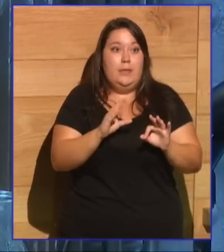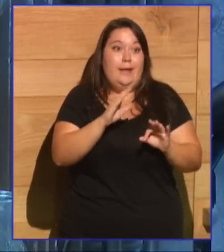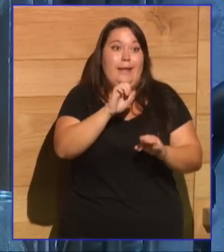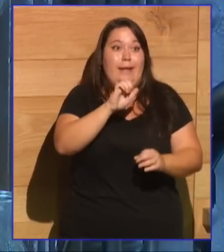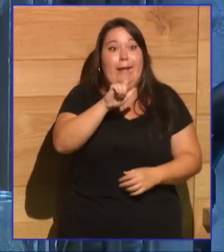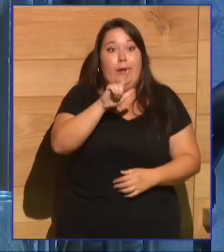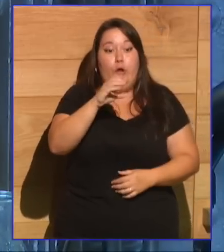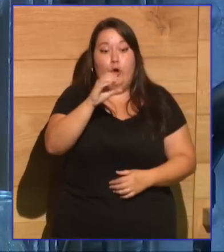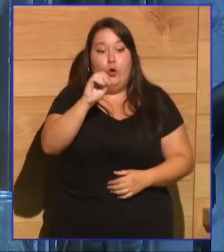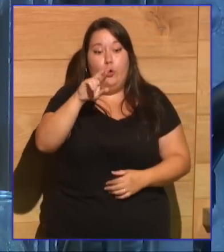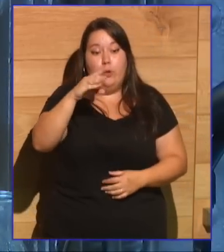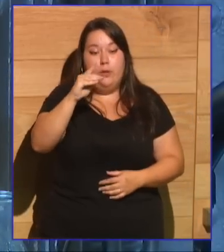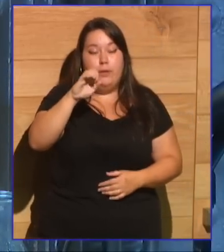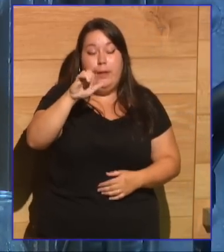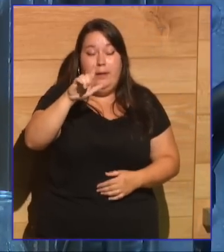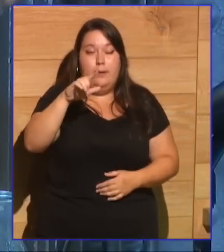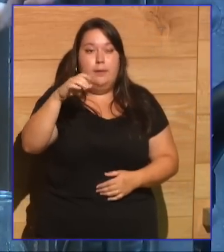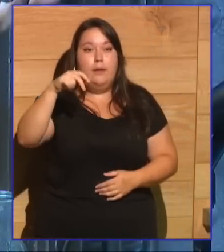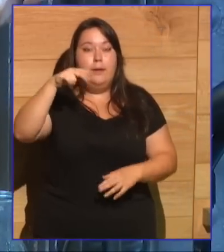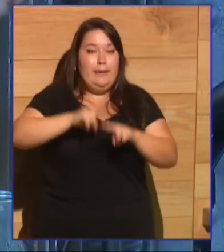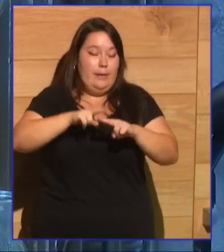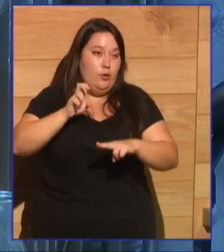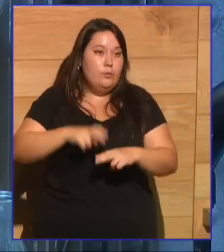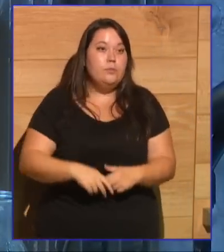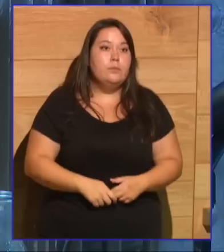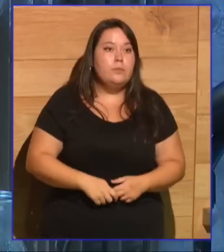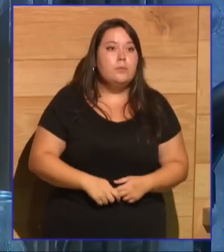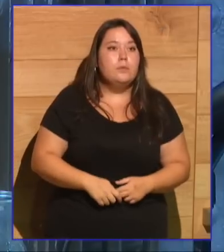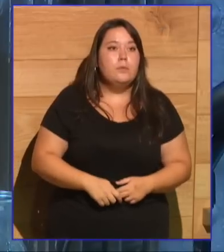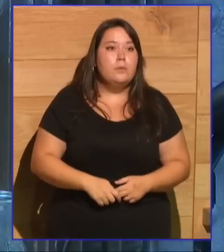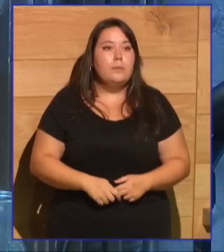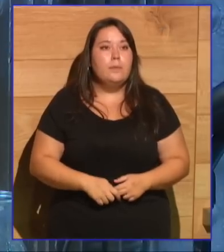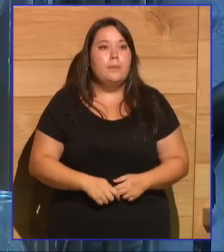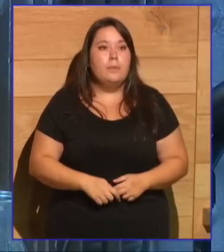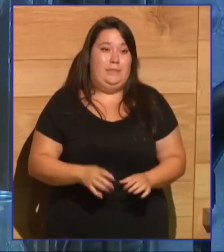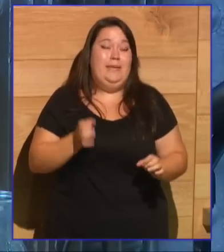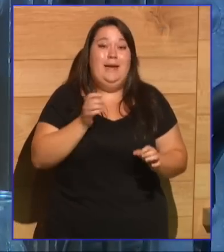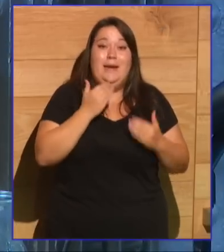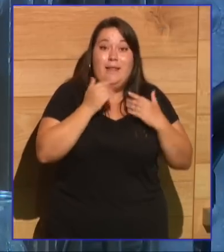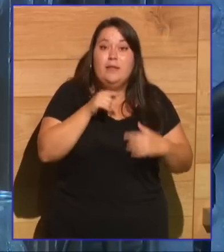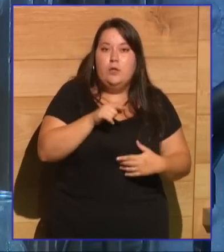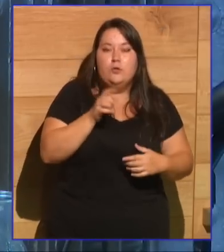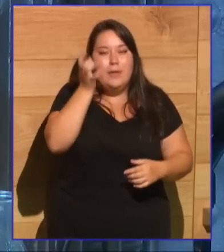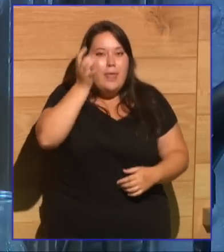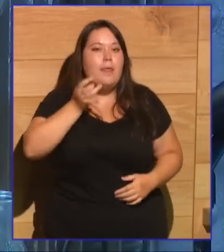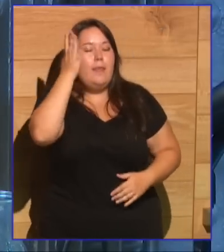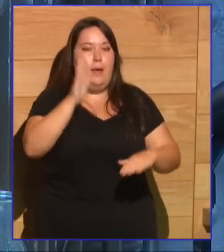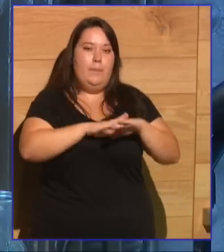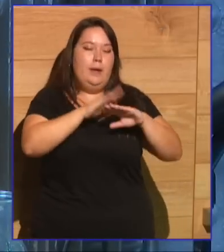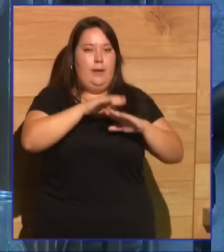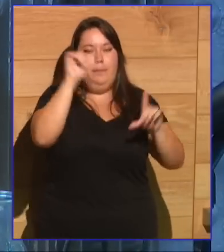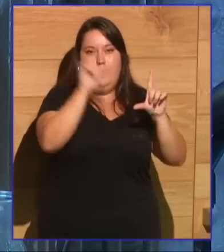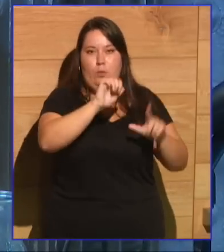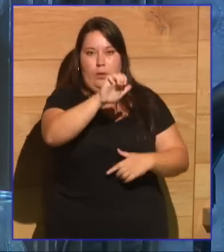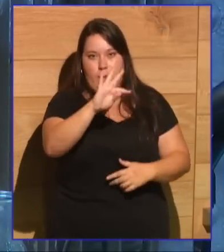encontró mucha conexión con él y de repente fue la que eligió para dar vida a la idea que tenía sobre un extraterrestre game que